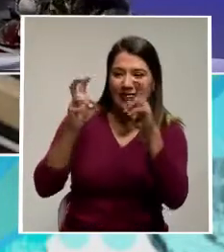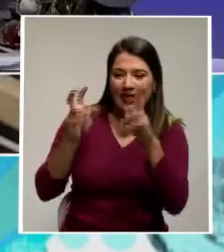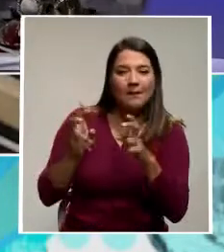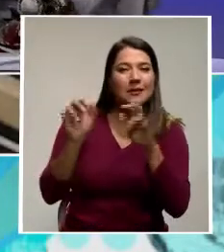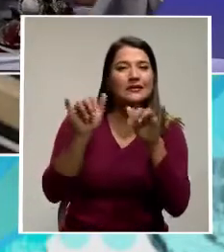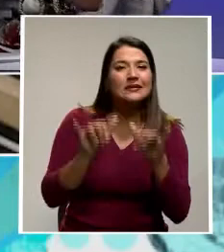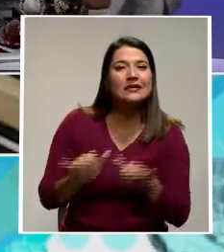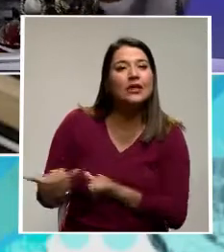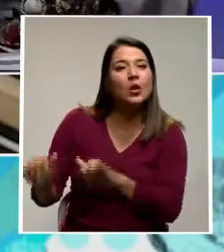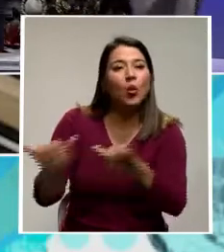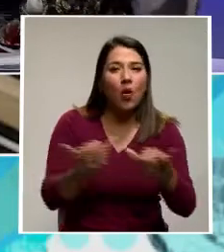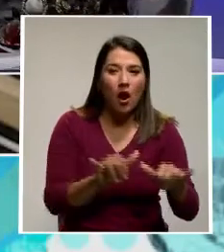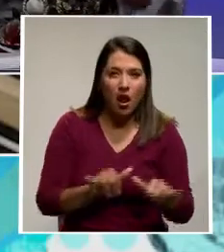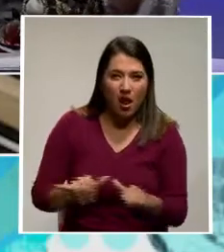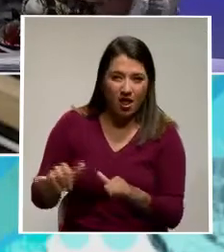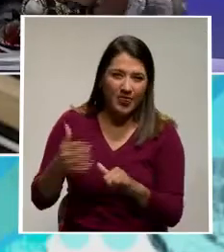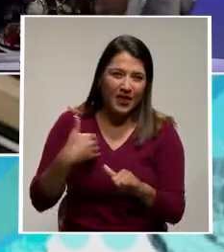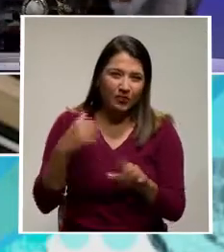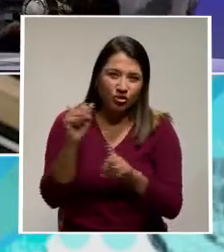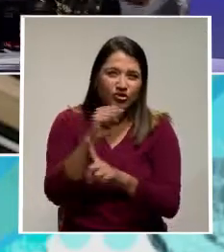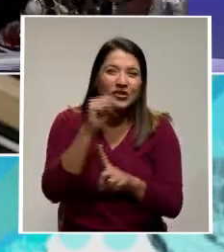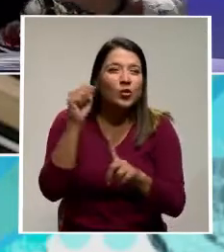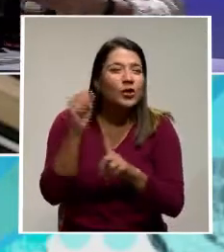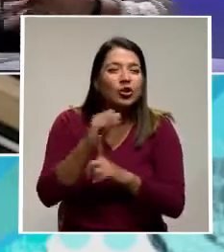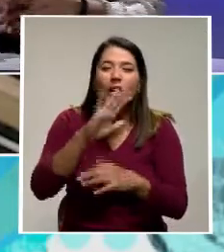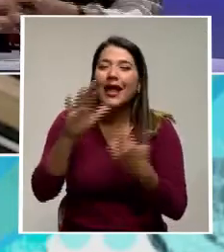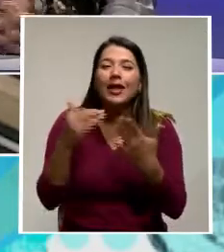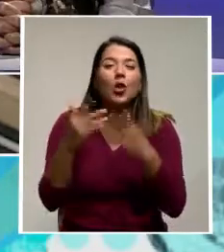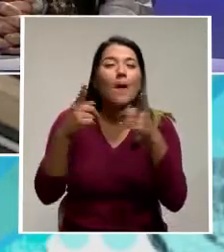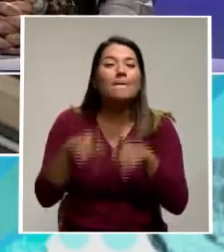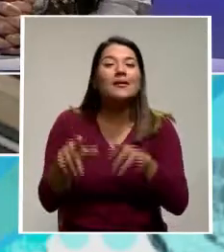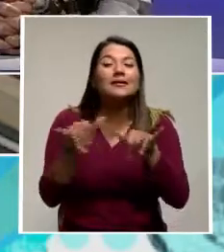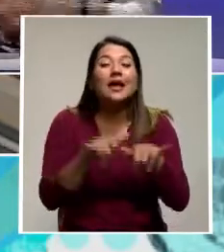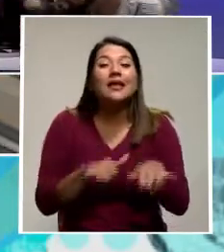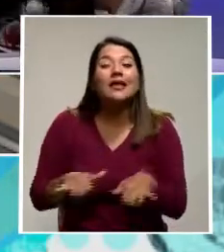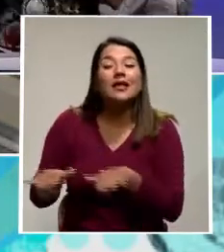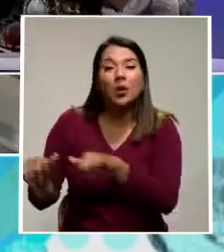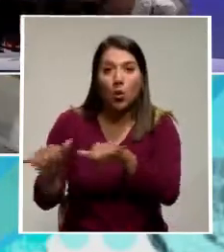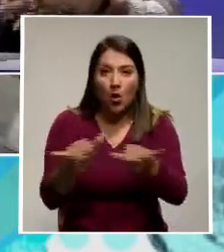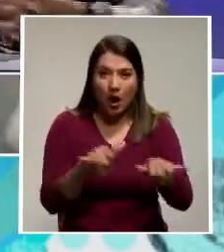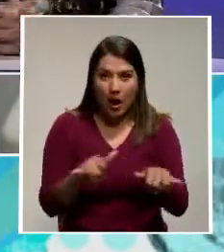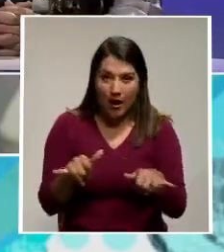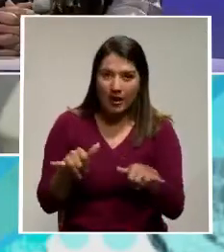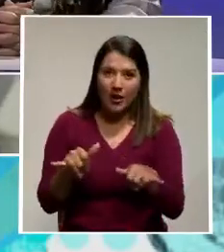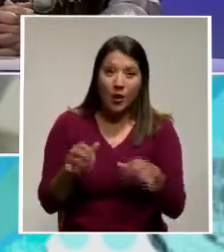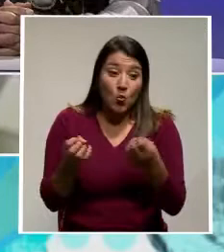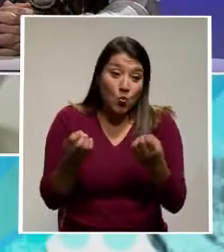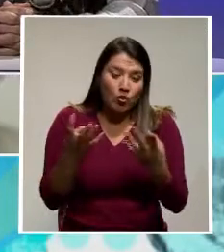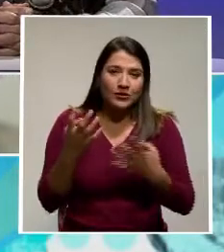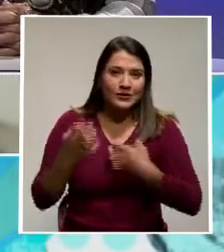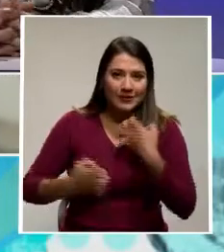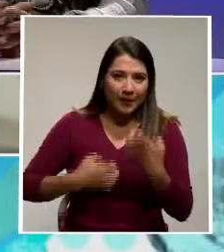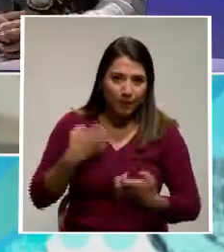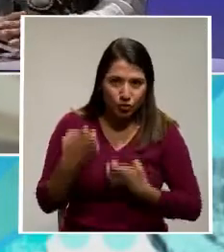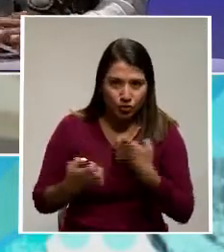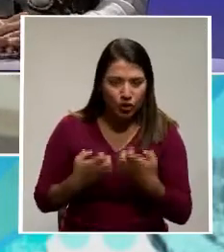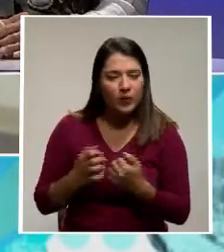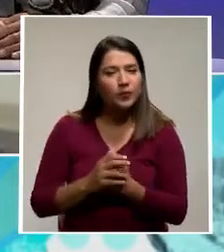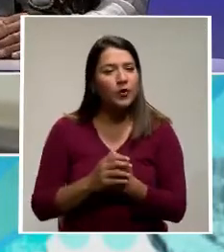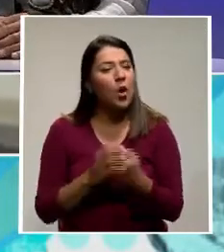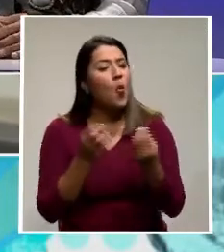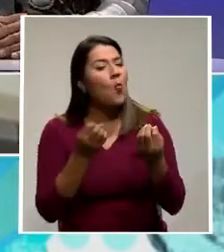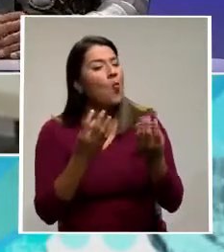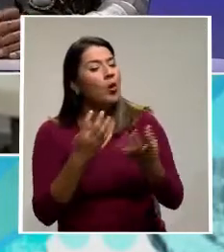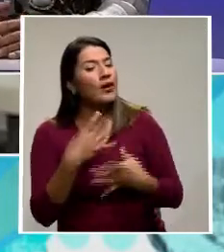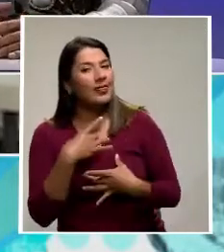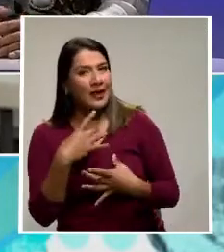hebras que se repiten como inquietudes para escribir, atmósferas emocionales. Está súper